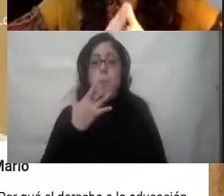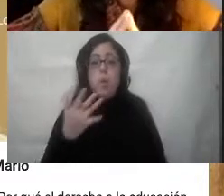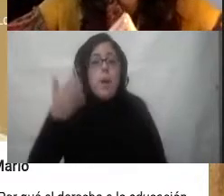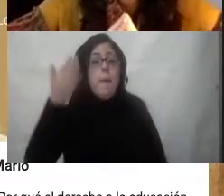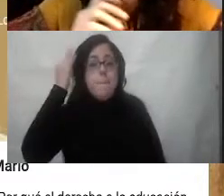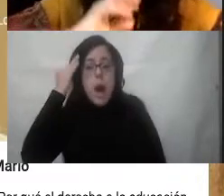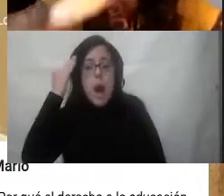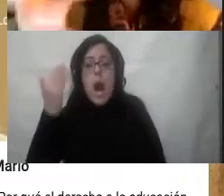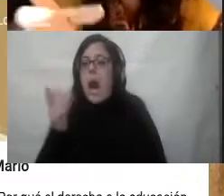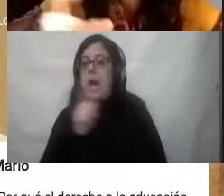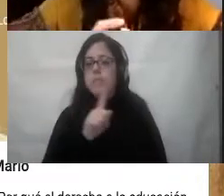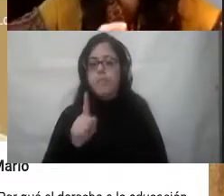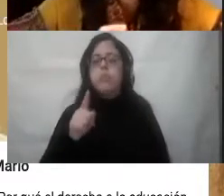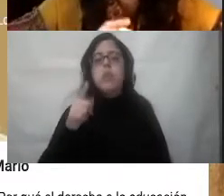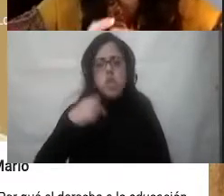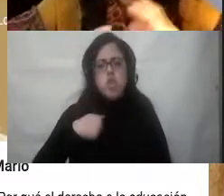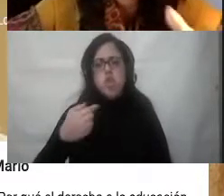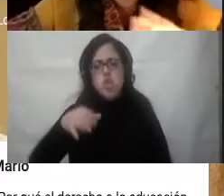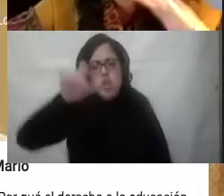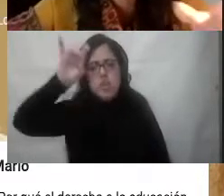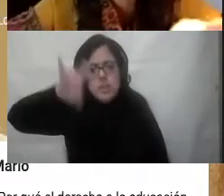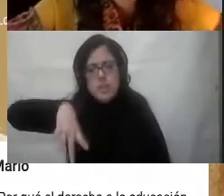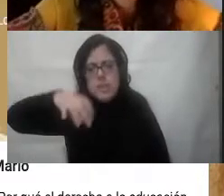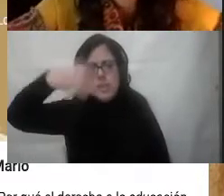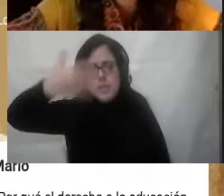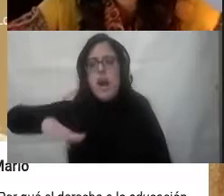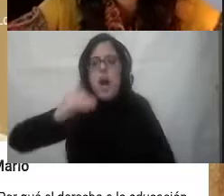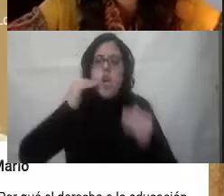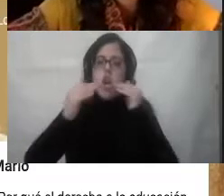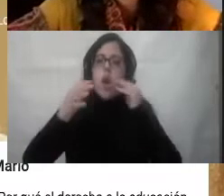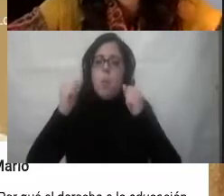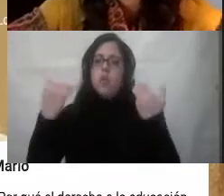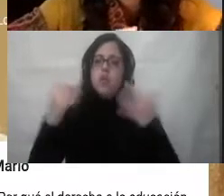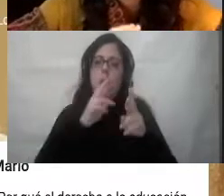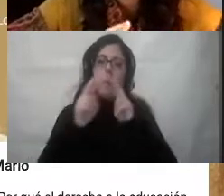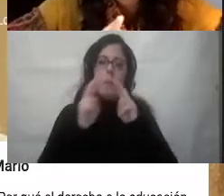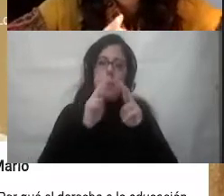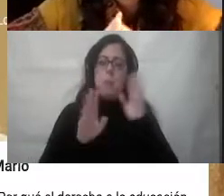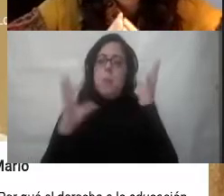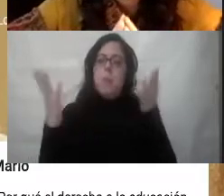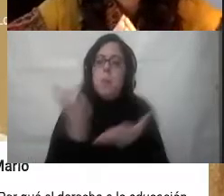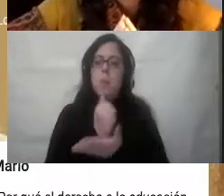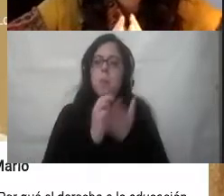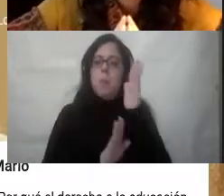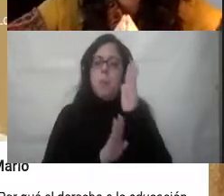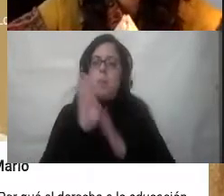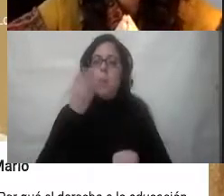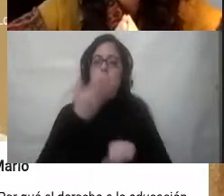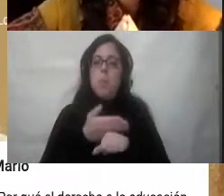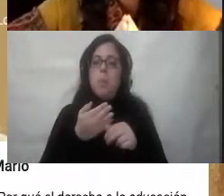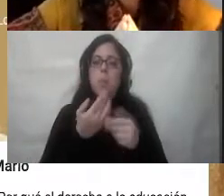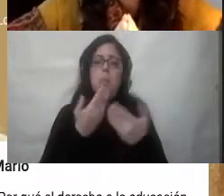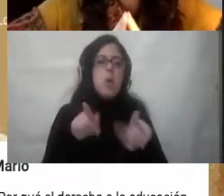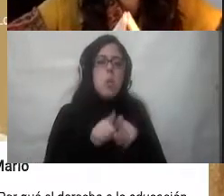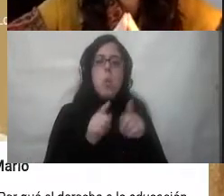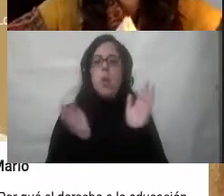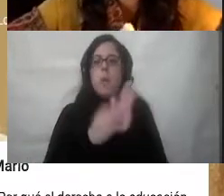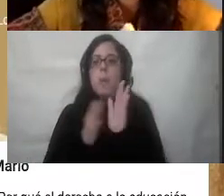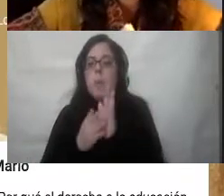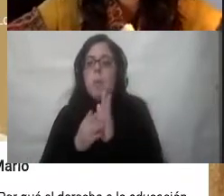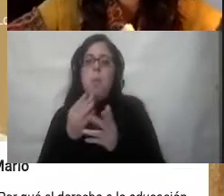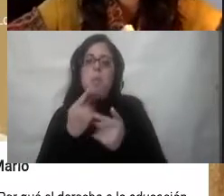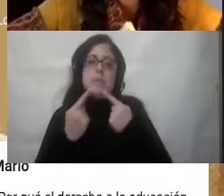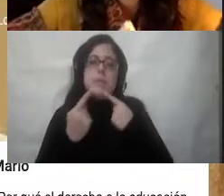les prometo que los niños son capaces entonces no solo de responder y lograr el desarrollo en estas habilidades de que nos piden las pruebas, sino que por sobre